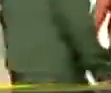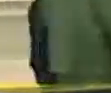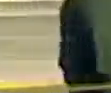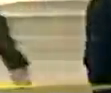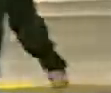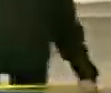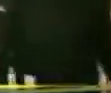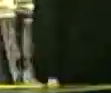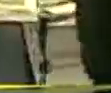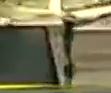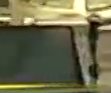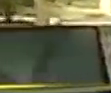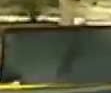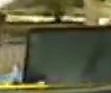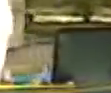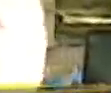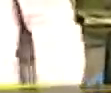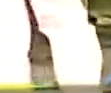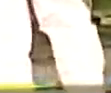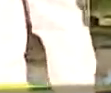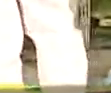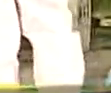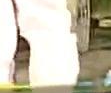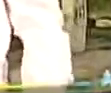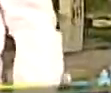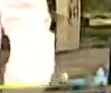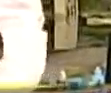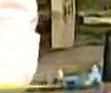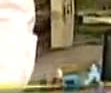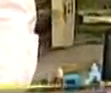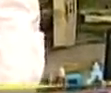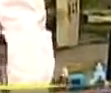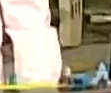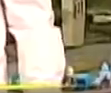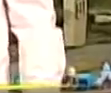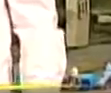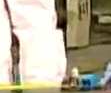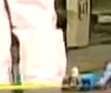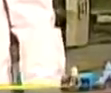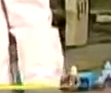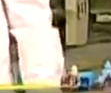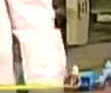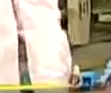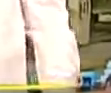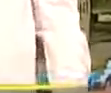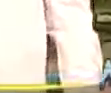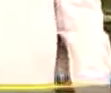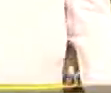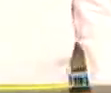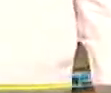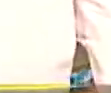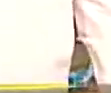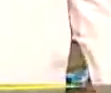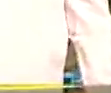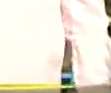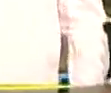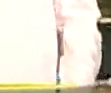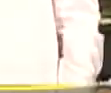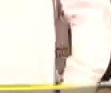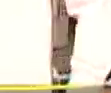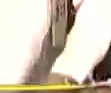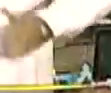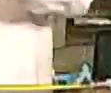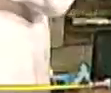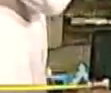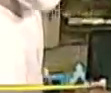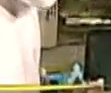no ha cedido. Aquí está nuestro pueblo, que lo saluda con alegría. Esta es la Venezuela, mi comandante